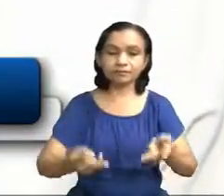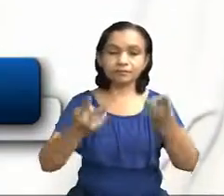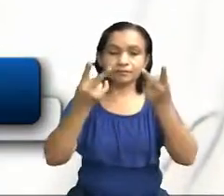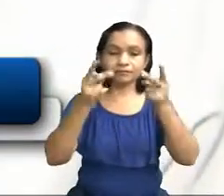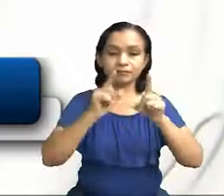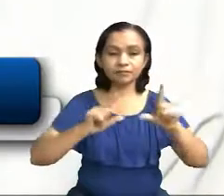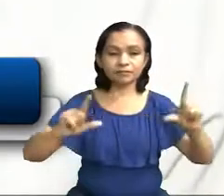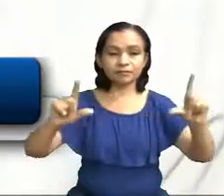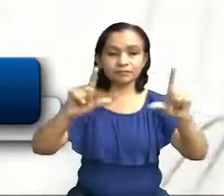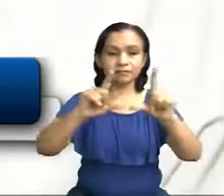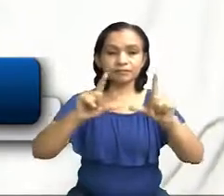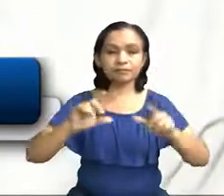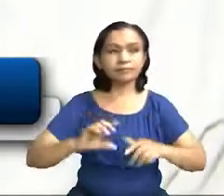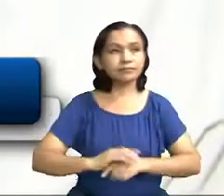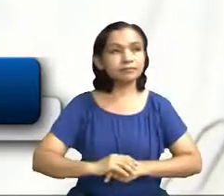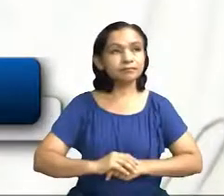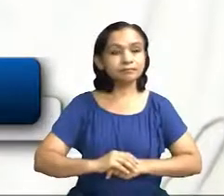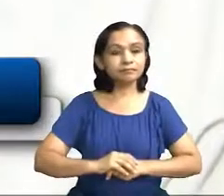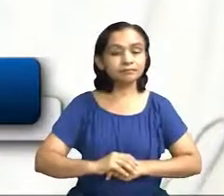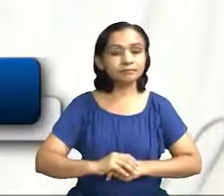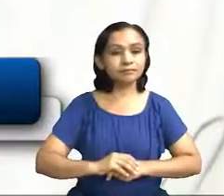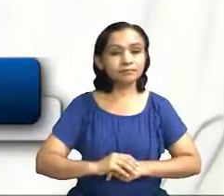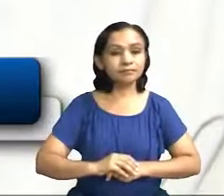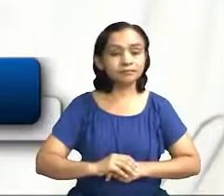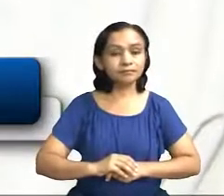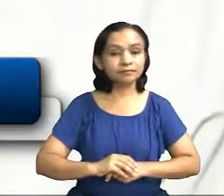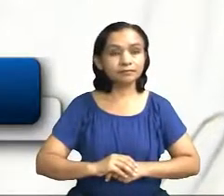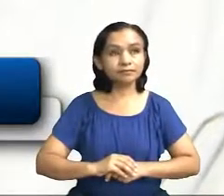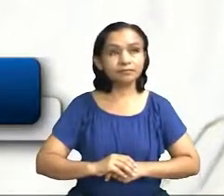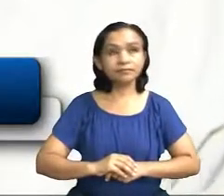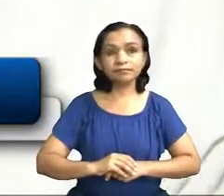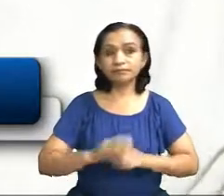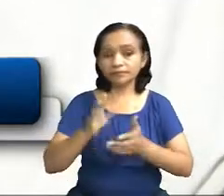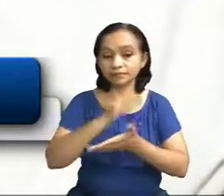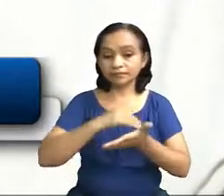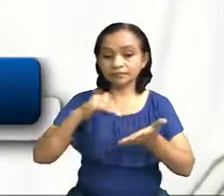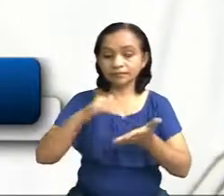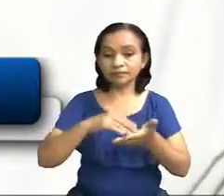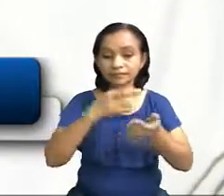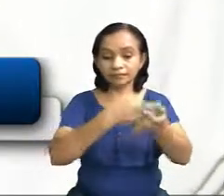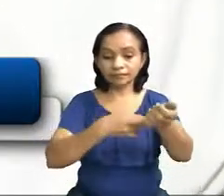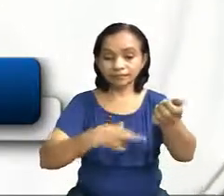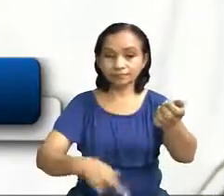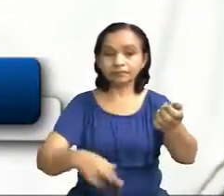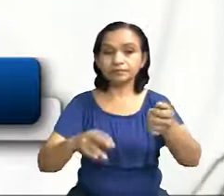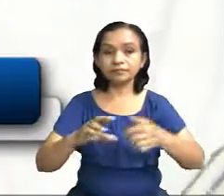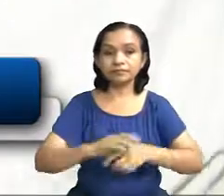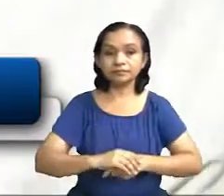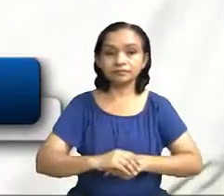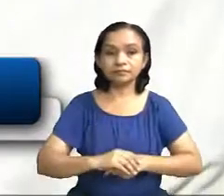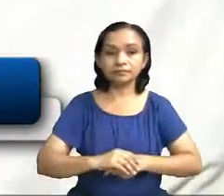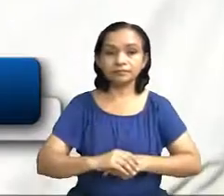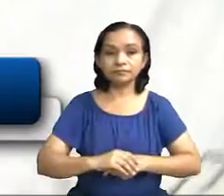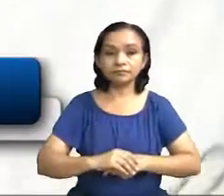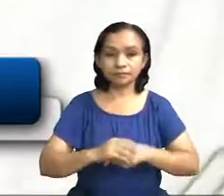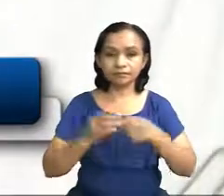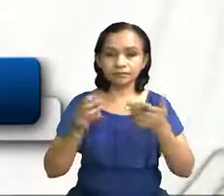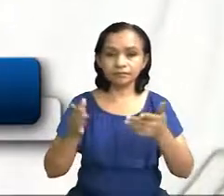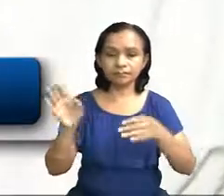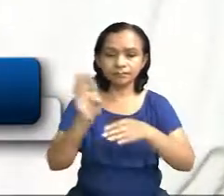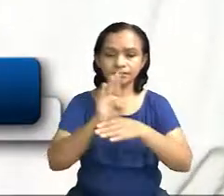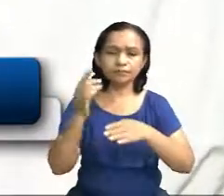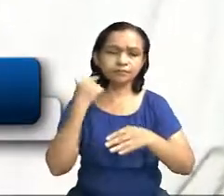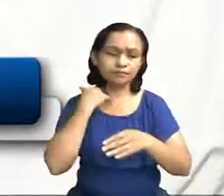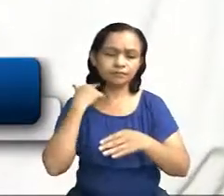lugares y en esos días mencionados. Y aparte que en el Centro Nacional de Sangre... Claro, los puestos fijos